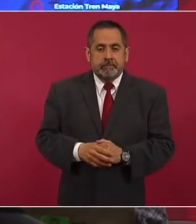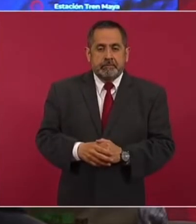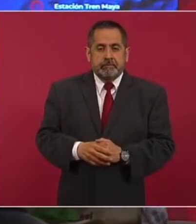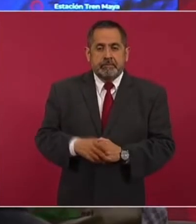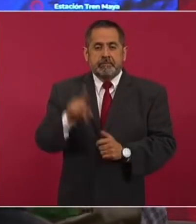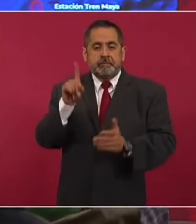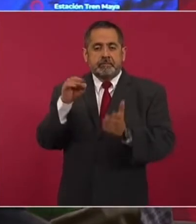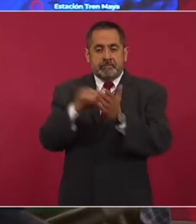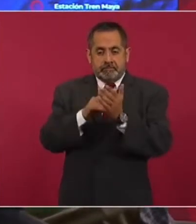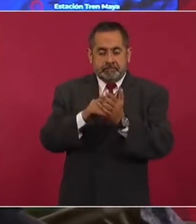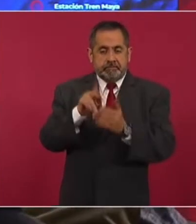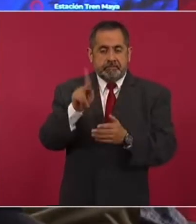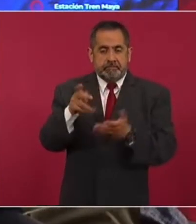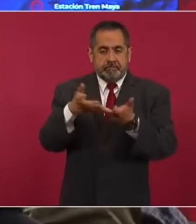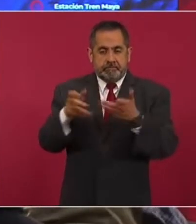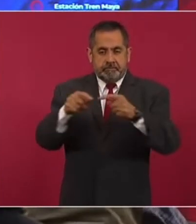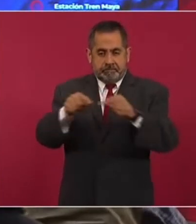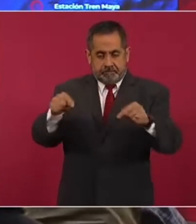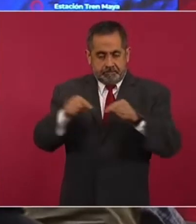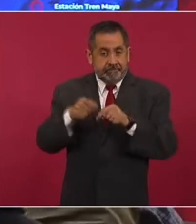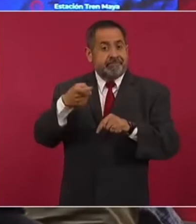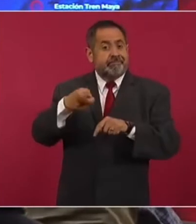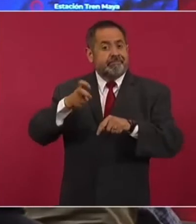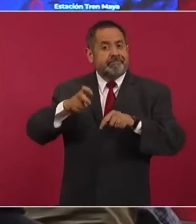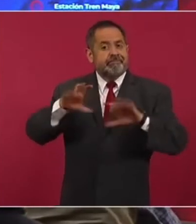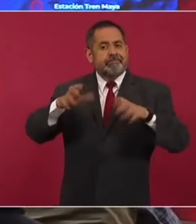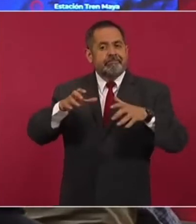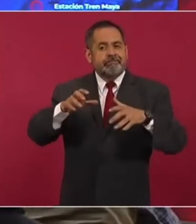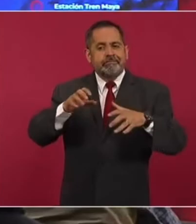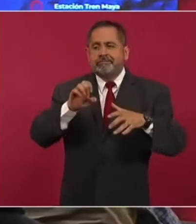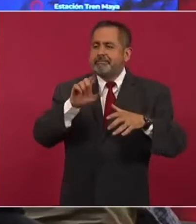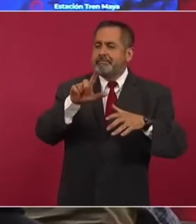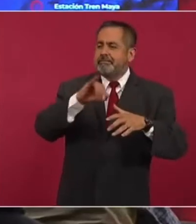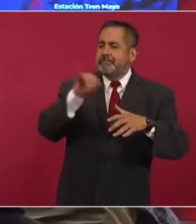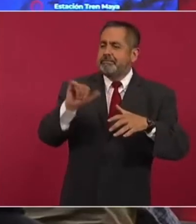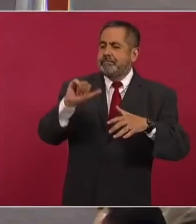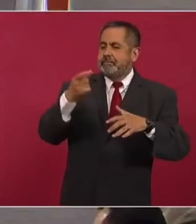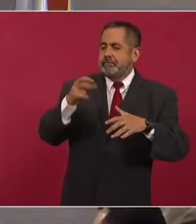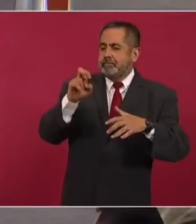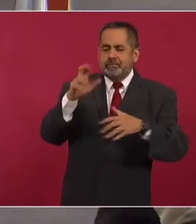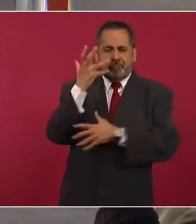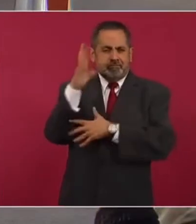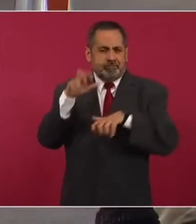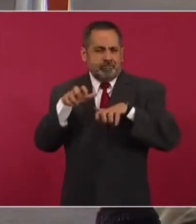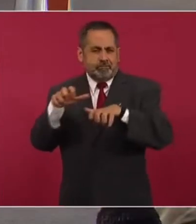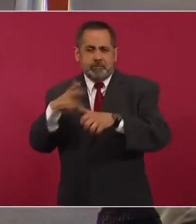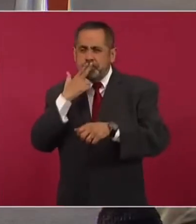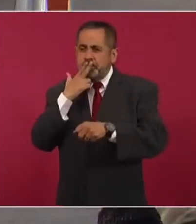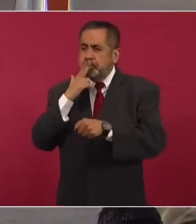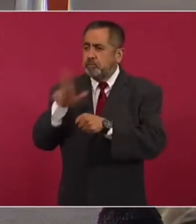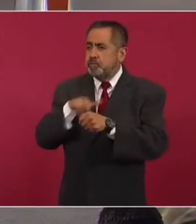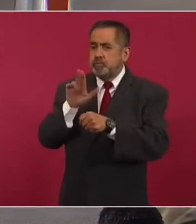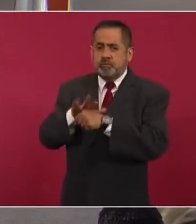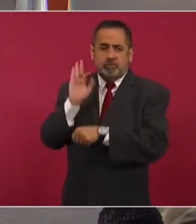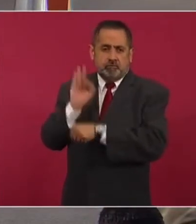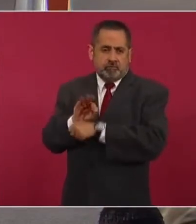1,000 hectáreas. Aquí va a estar el Parque del Jaguar, reserva natural.